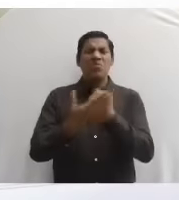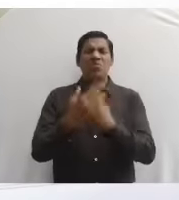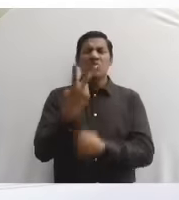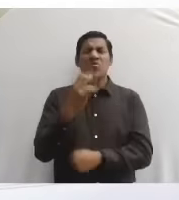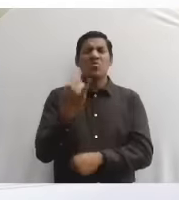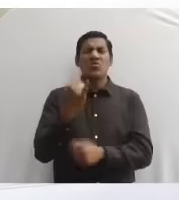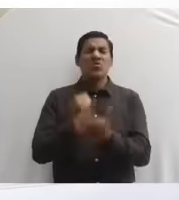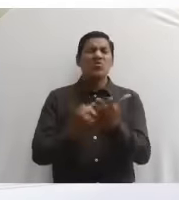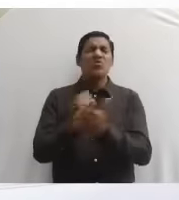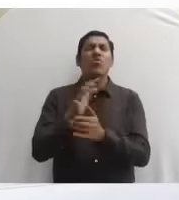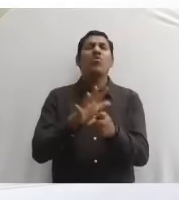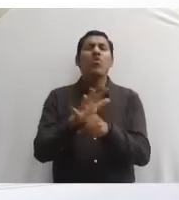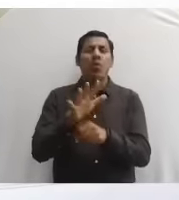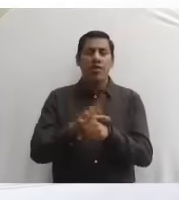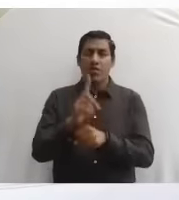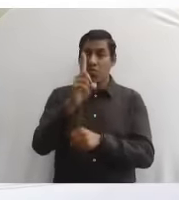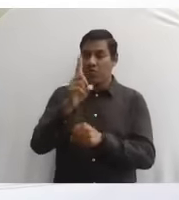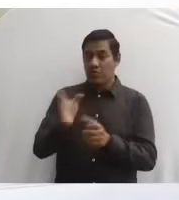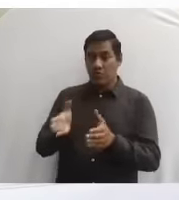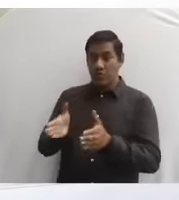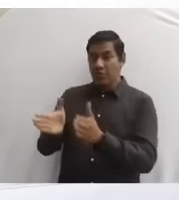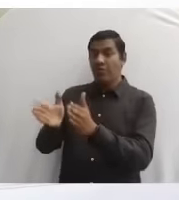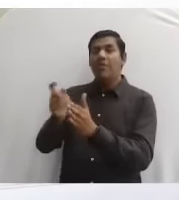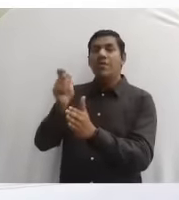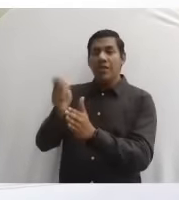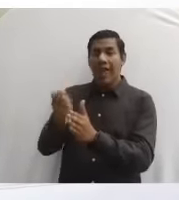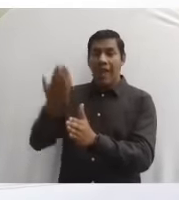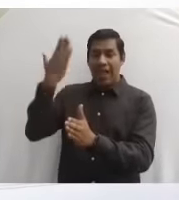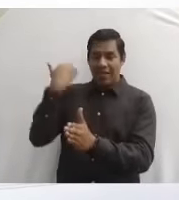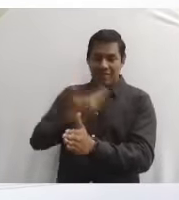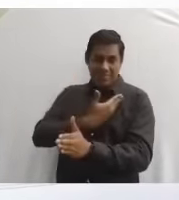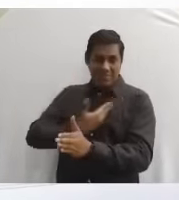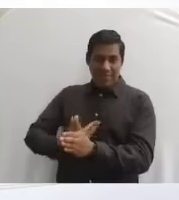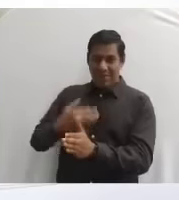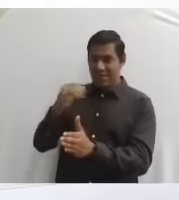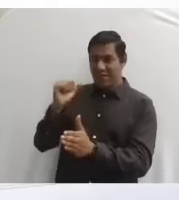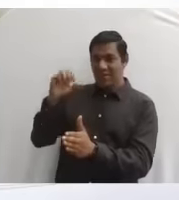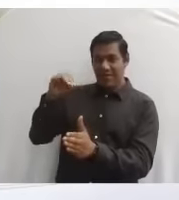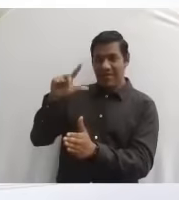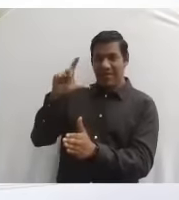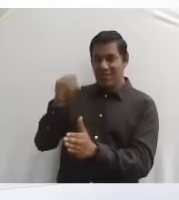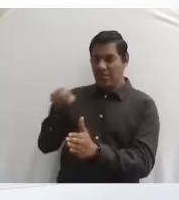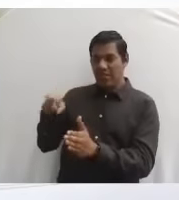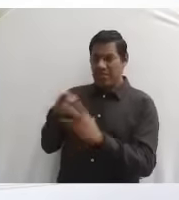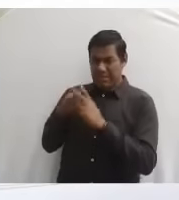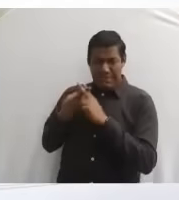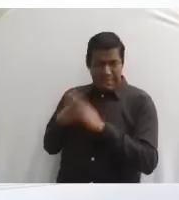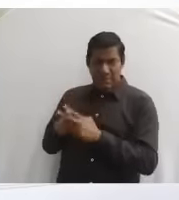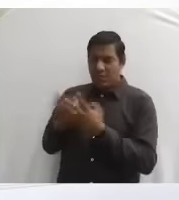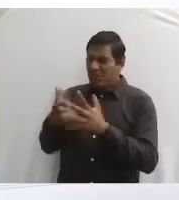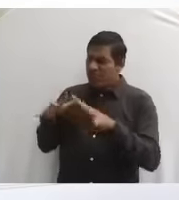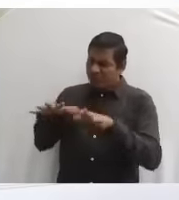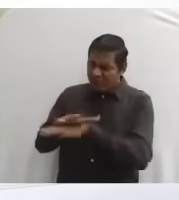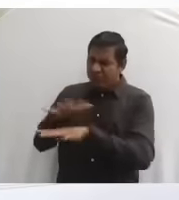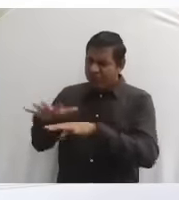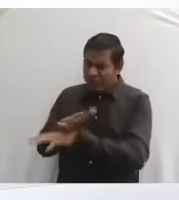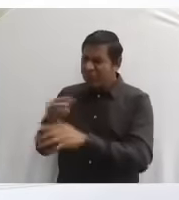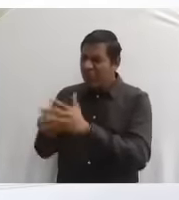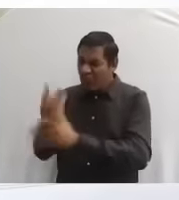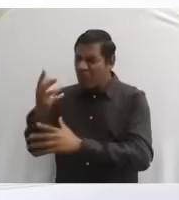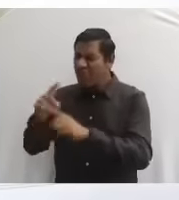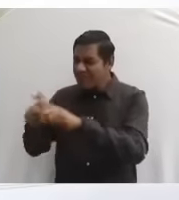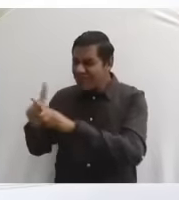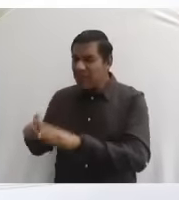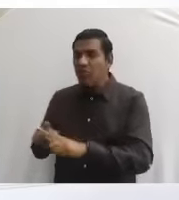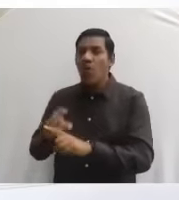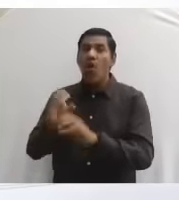por el camino de la transformación que inició el presidente Andrés Manuel López Obrador, o